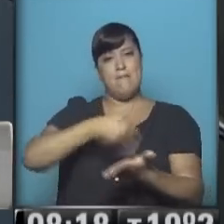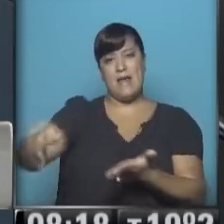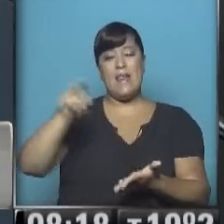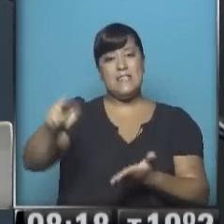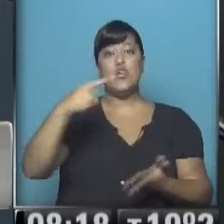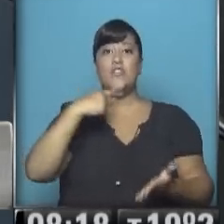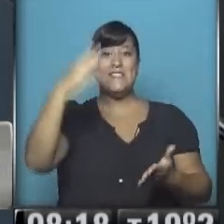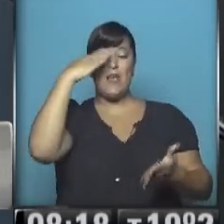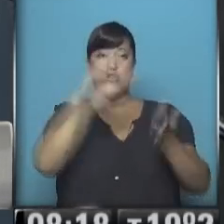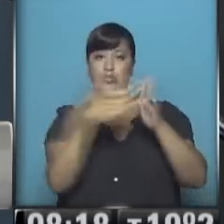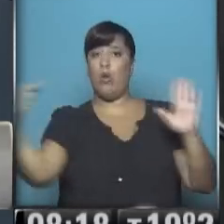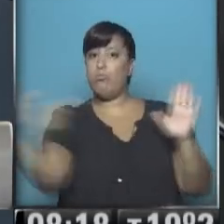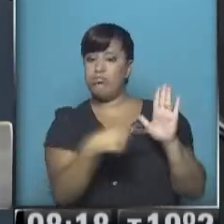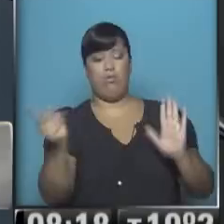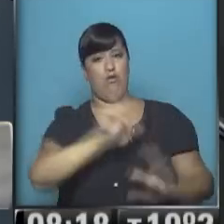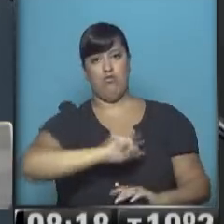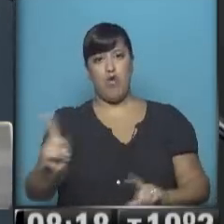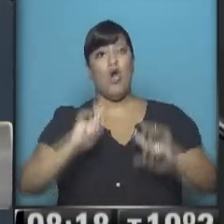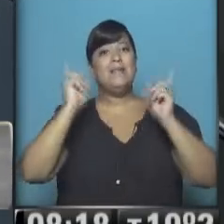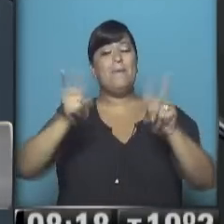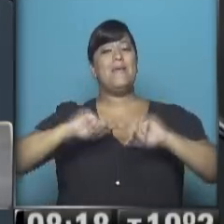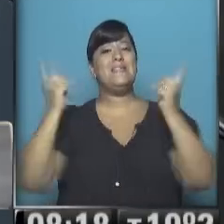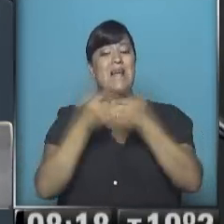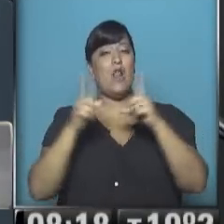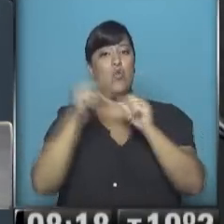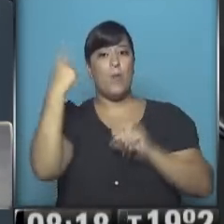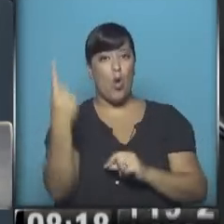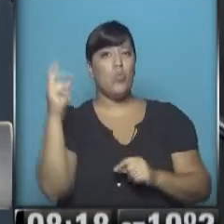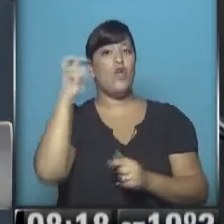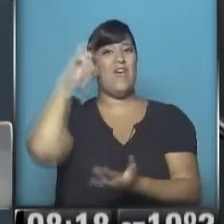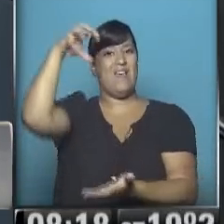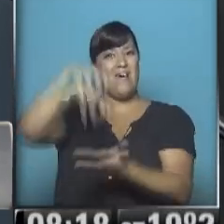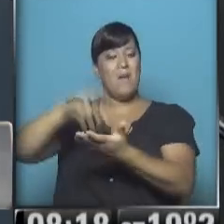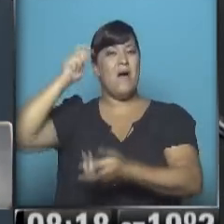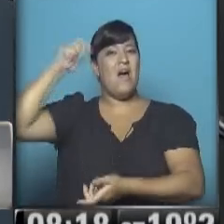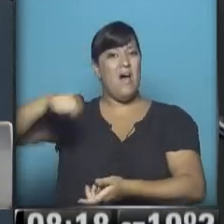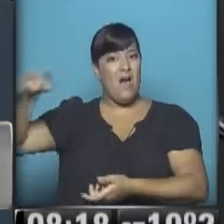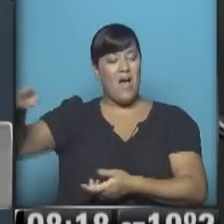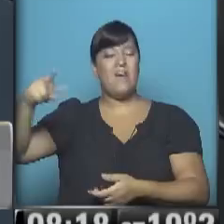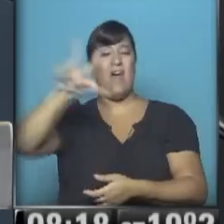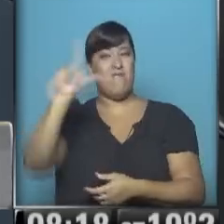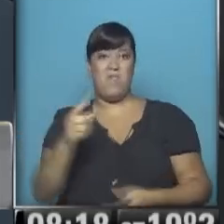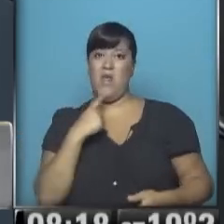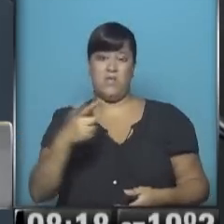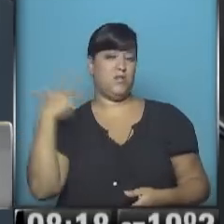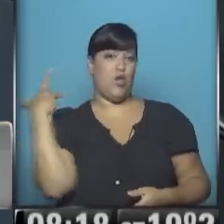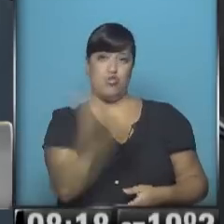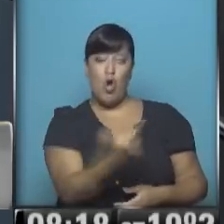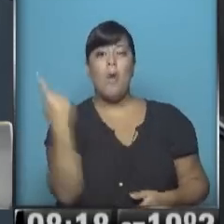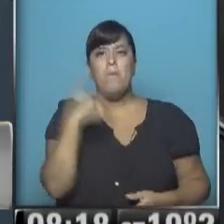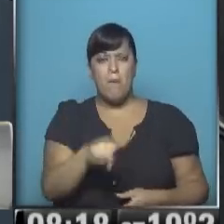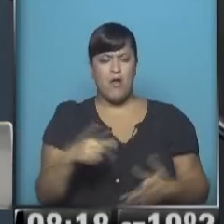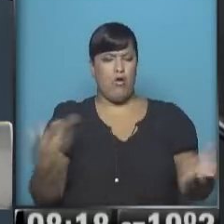inconstitucionalidad que fue luego ratificada por la sala una de la cámara Federal pero lo que queda de un modo